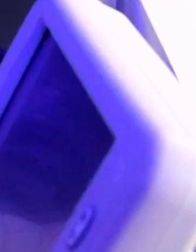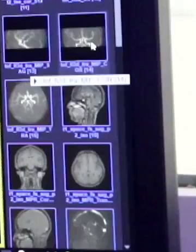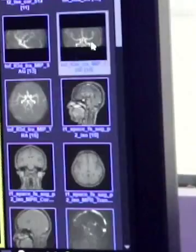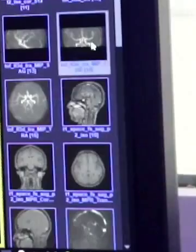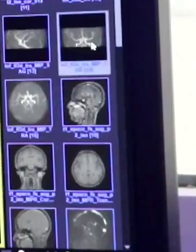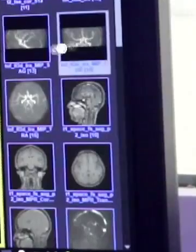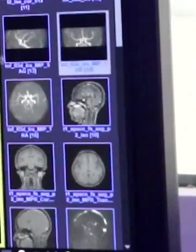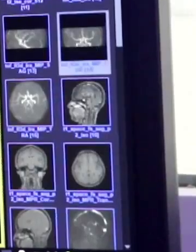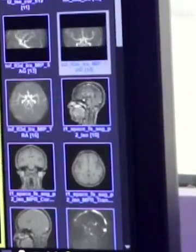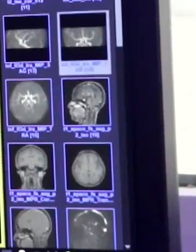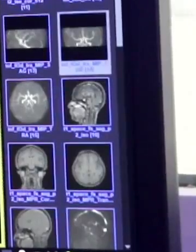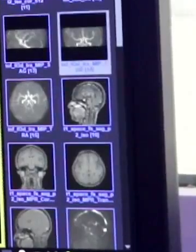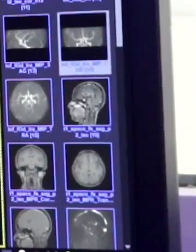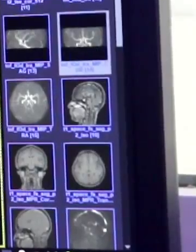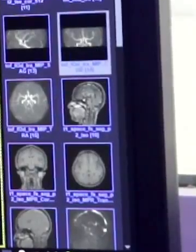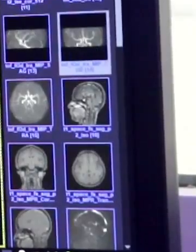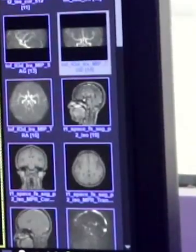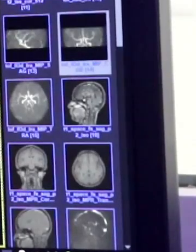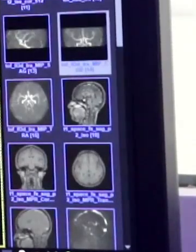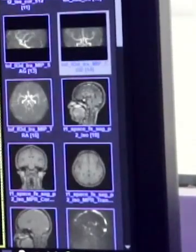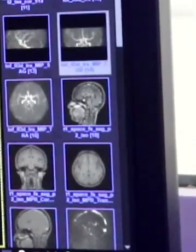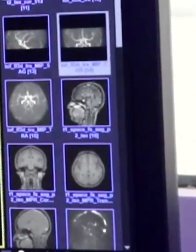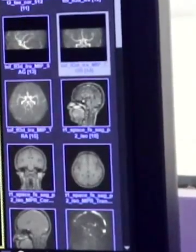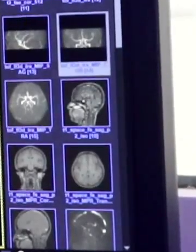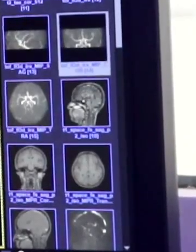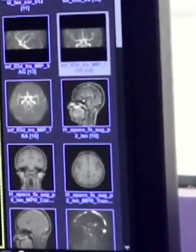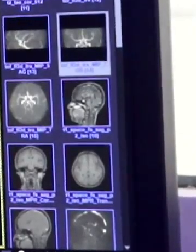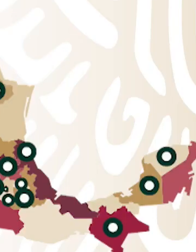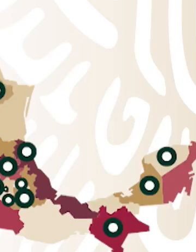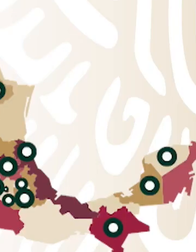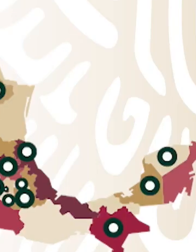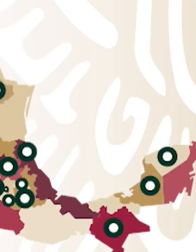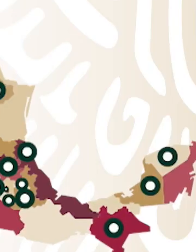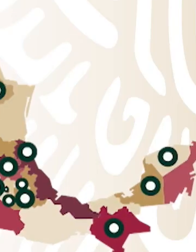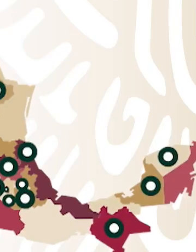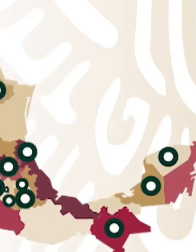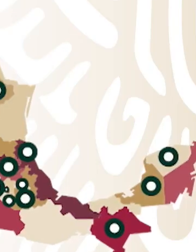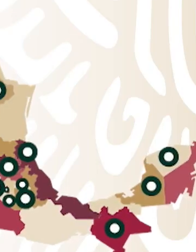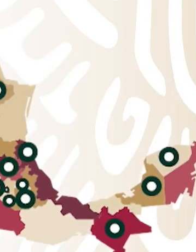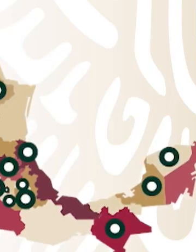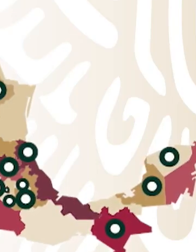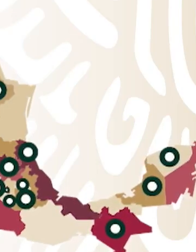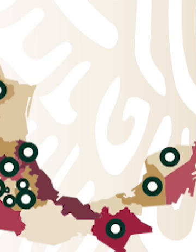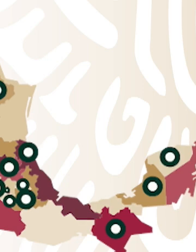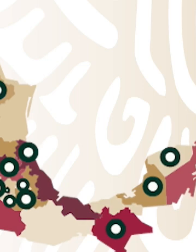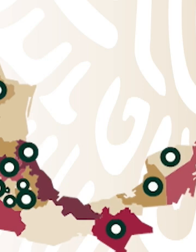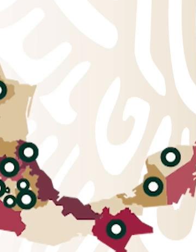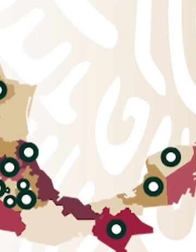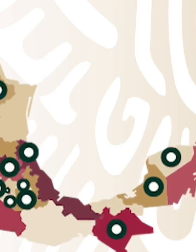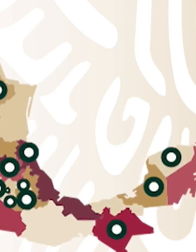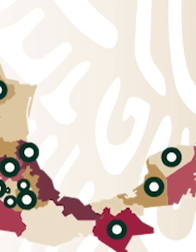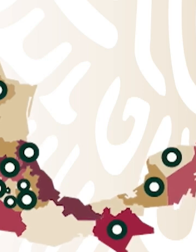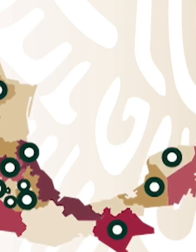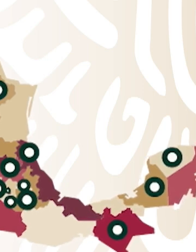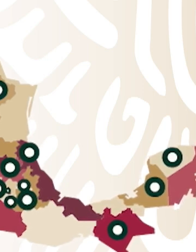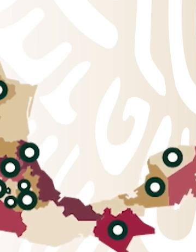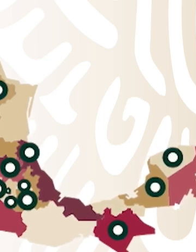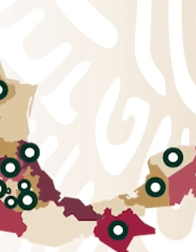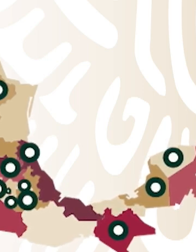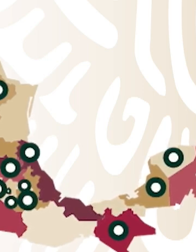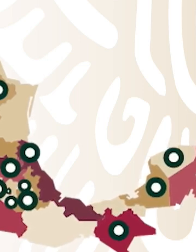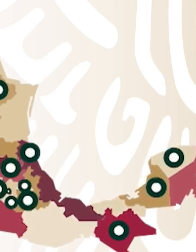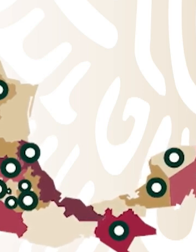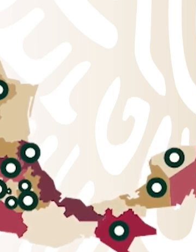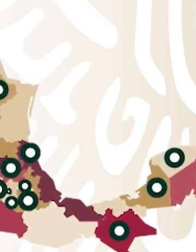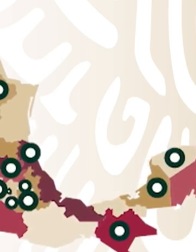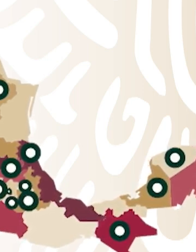más acertadas en el diagnóstico y tratamiento de las enfermedades. Además, se han adquirido 38 tomógrafos, se